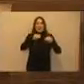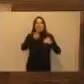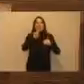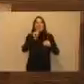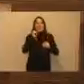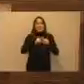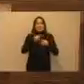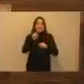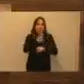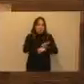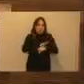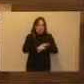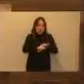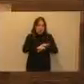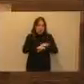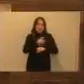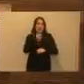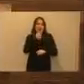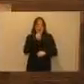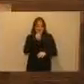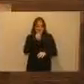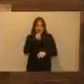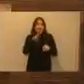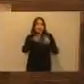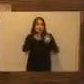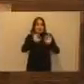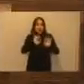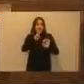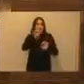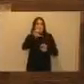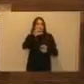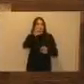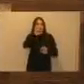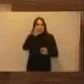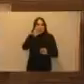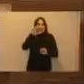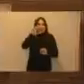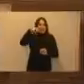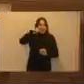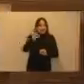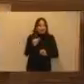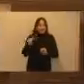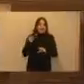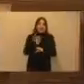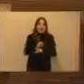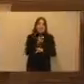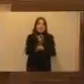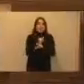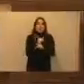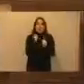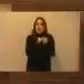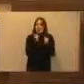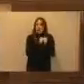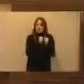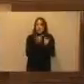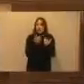Areces. Esa empresa, Palacio de Leceñas, recibe una financiación del Instituto del Carbón, que no depende